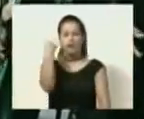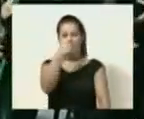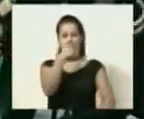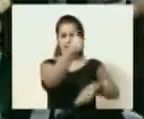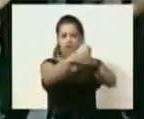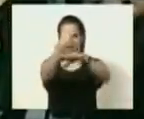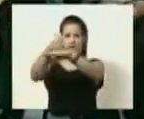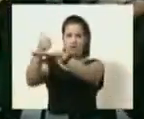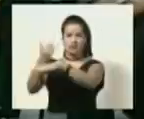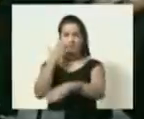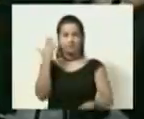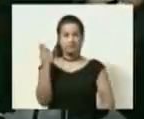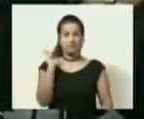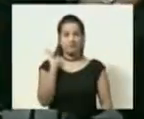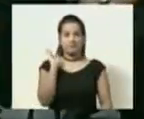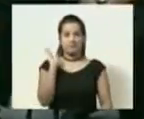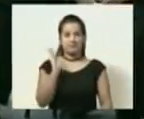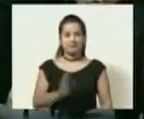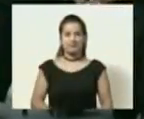y rectoras.